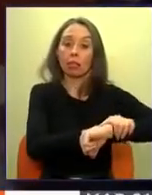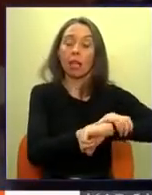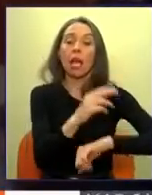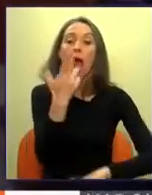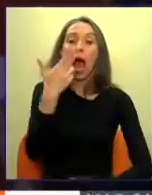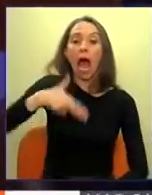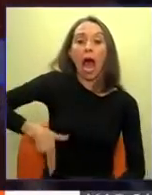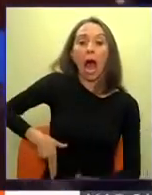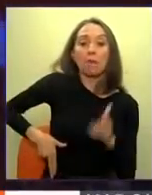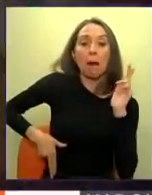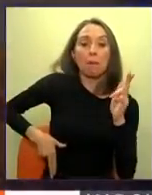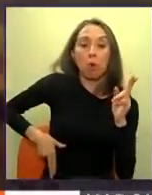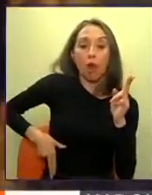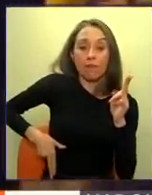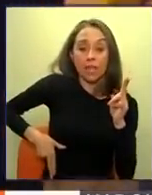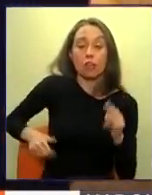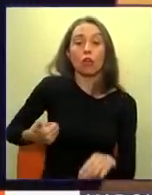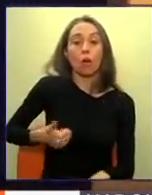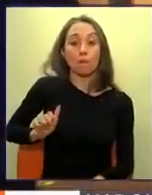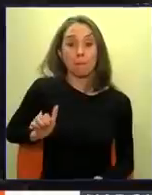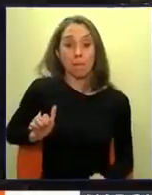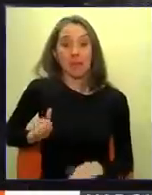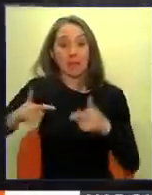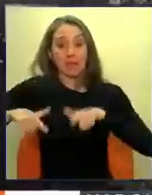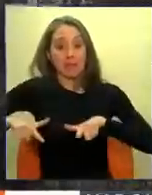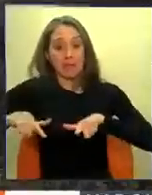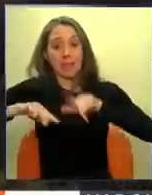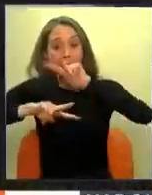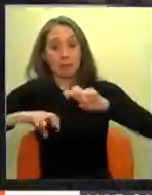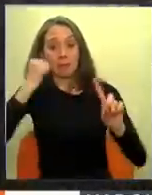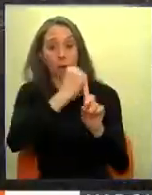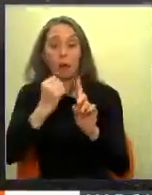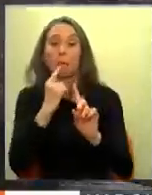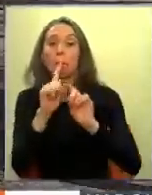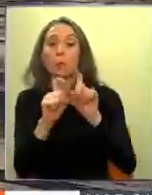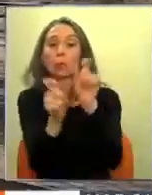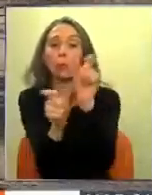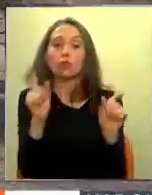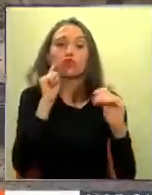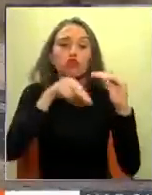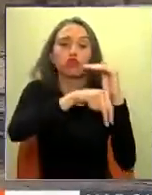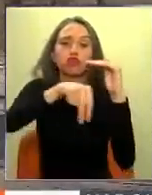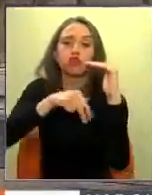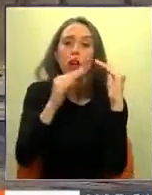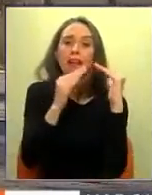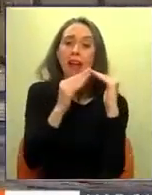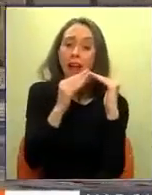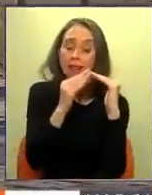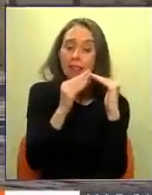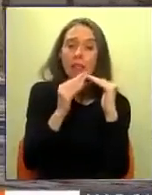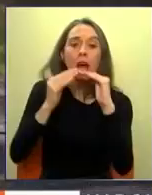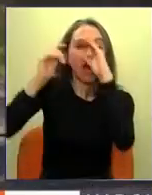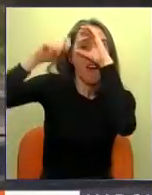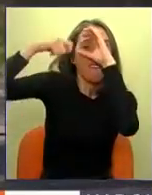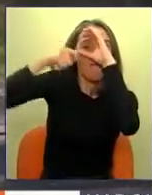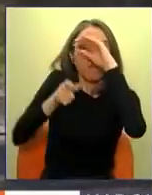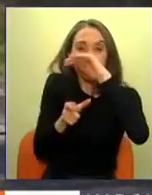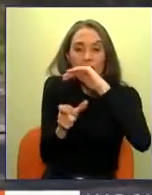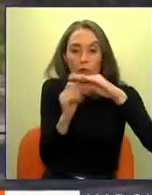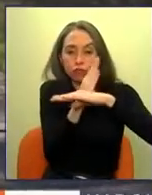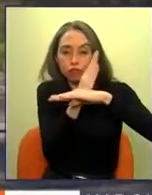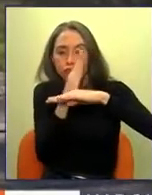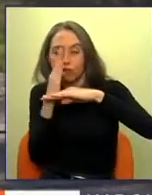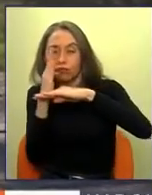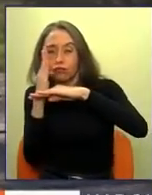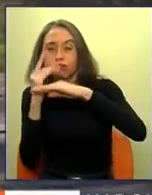La Brigada de Homicidios ha entrevistado a todos los que estaban en la casa, además de revisar cámaras de seguridad en las cercanías.